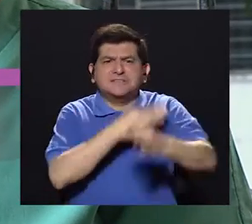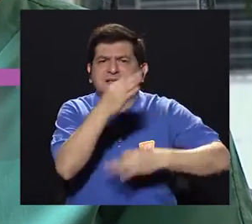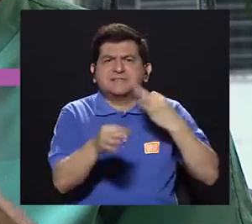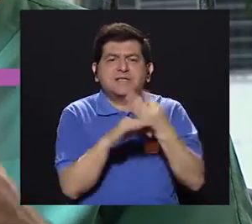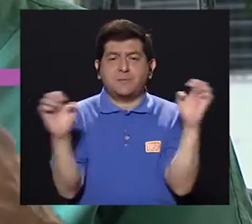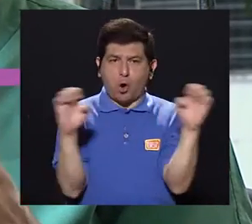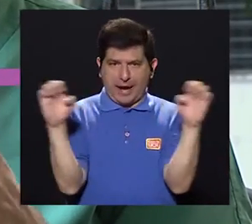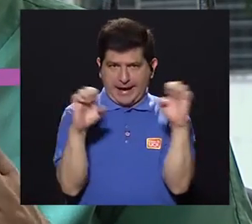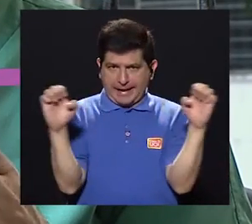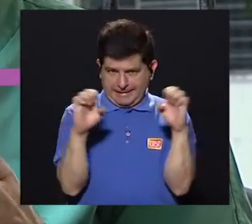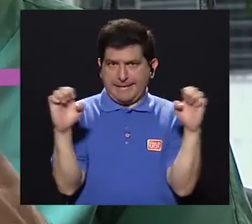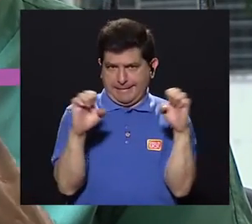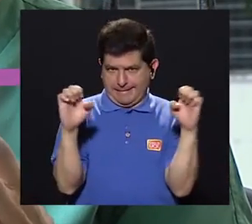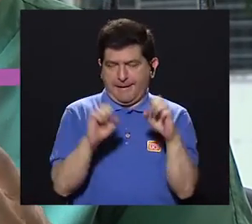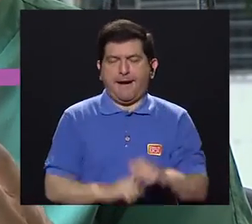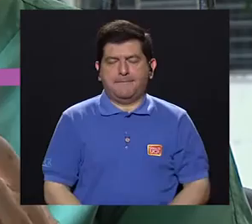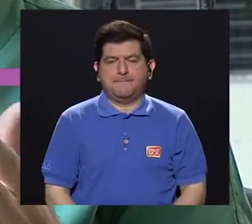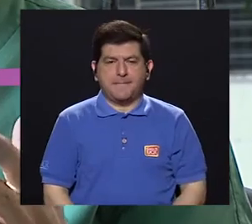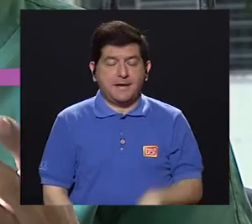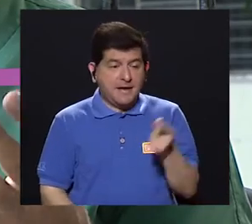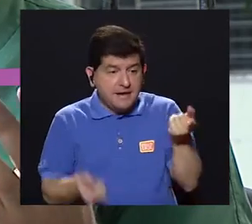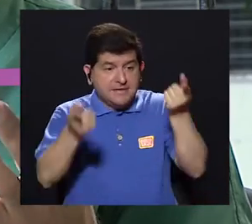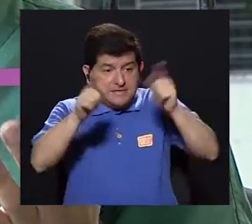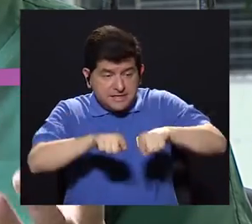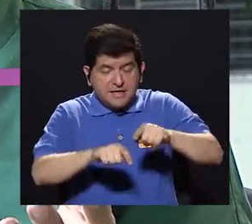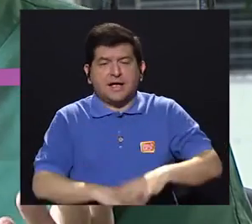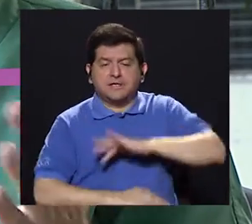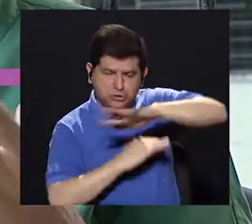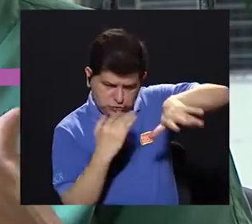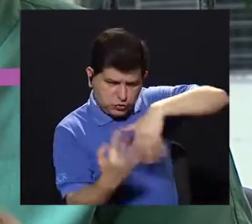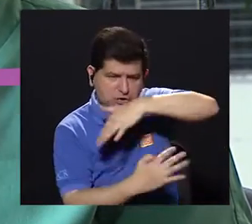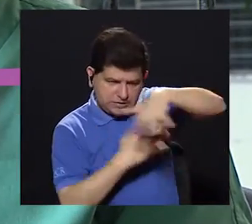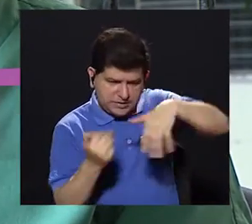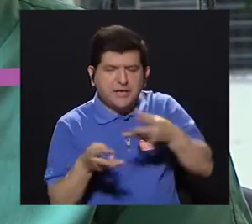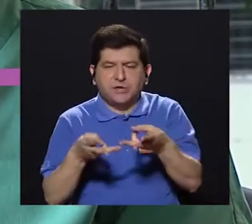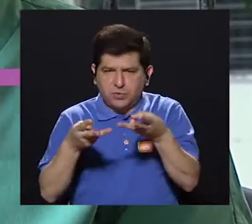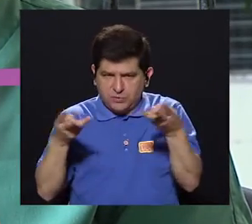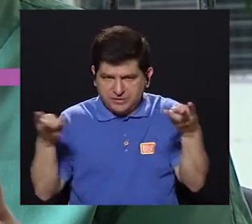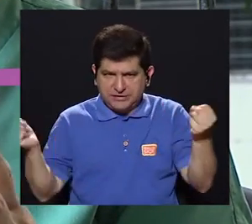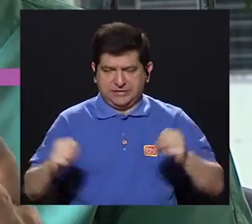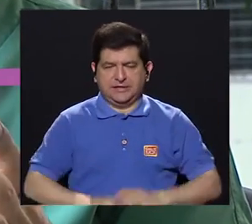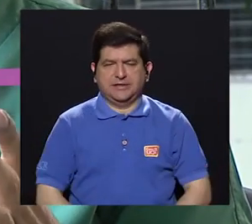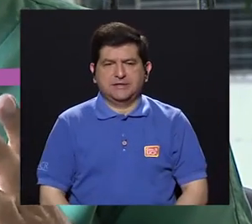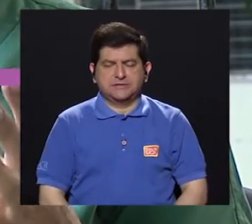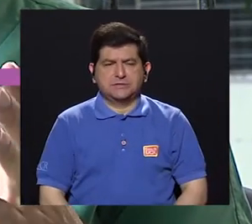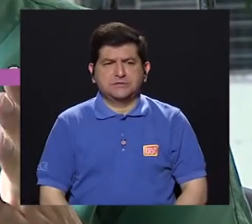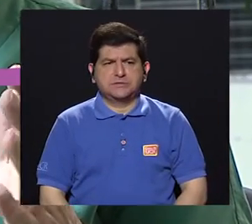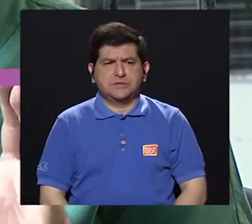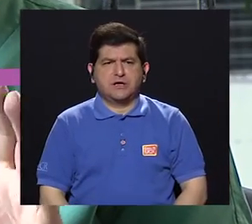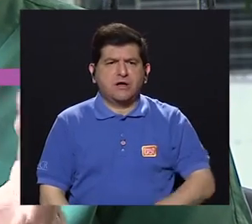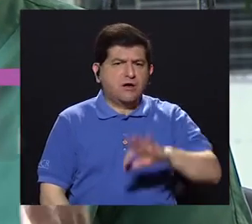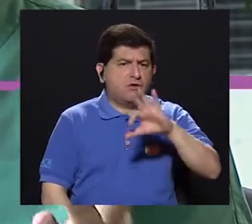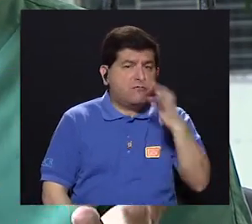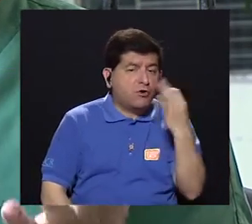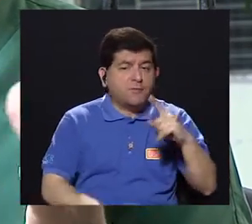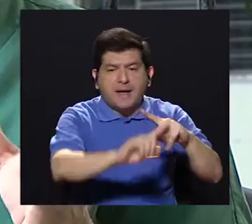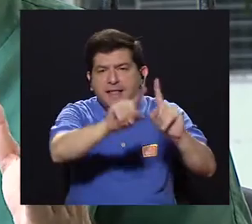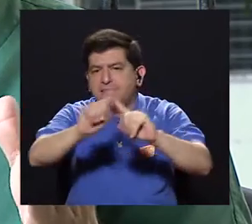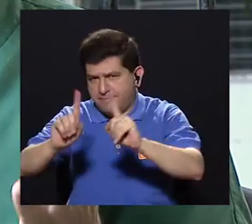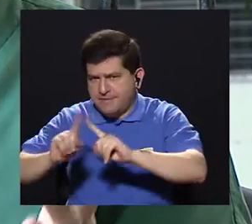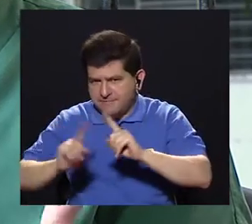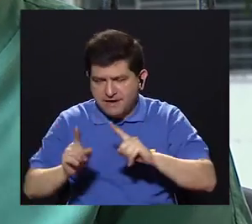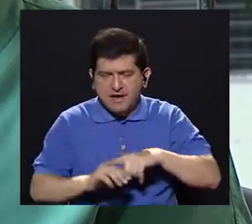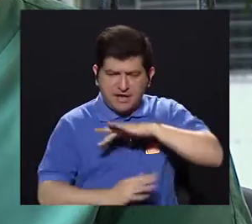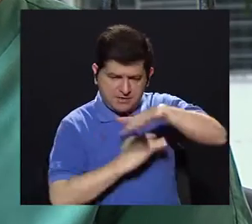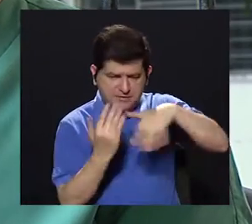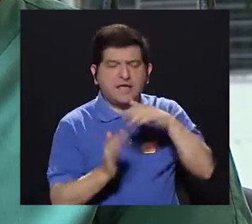se puede decir que es un tipo de energía, ¿verdad?, que tiene la capacidad de interactuar con la materia. Puede interactuar de diferentes maneras,